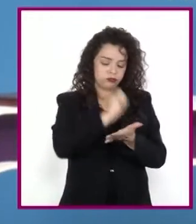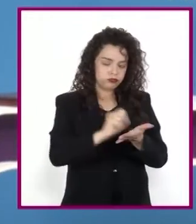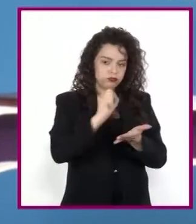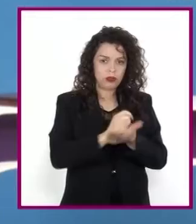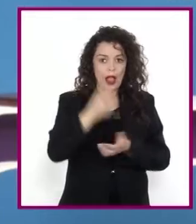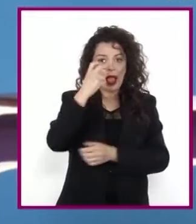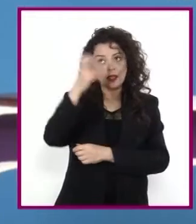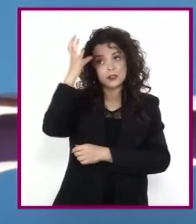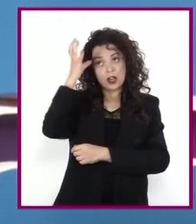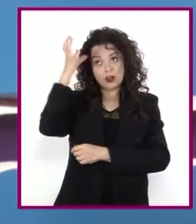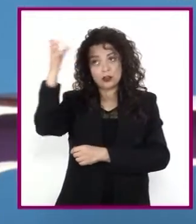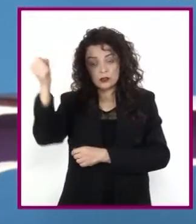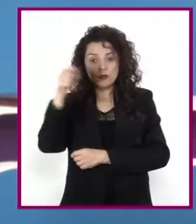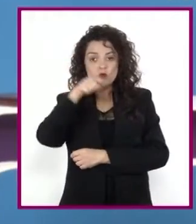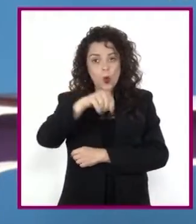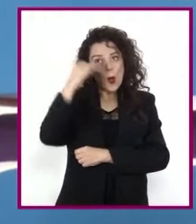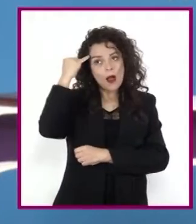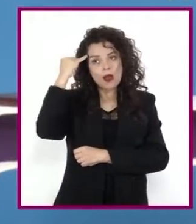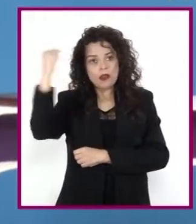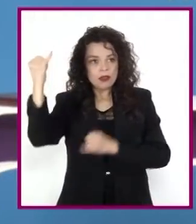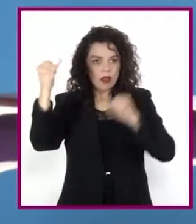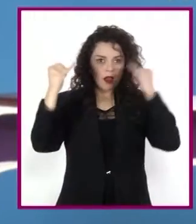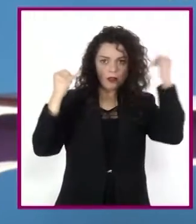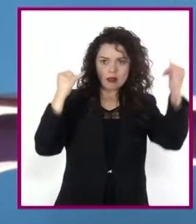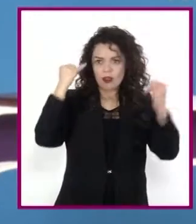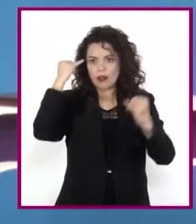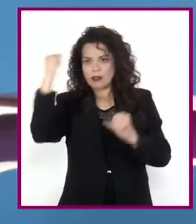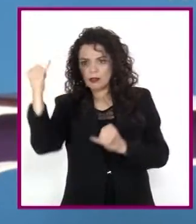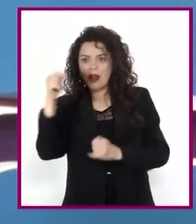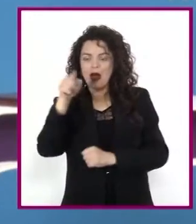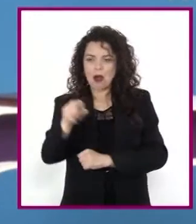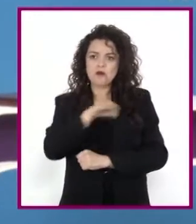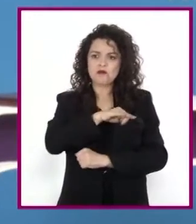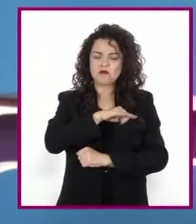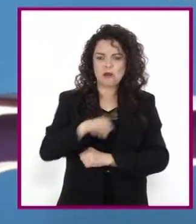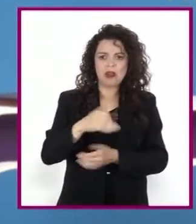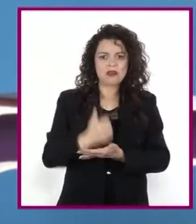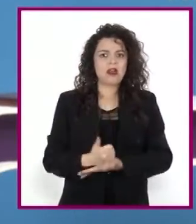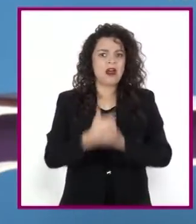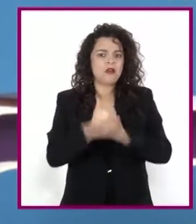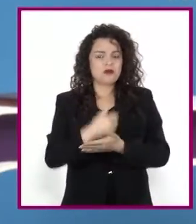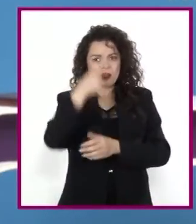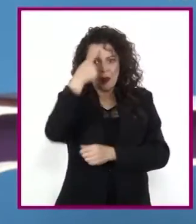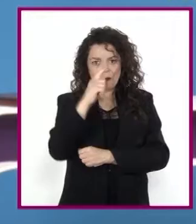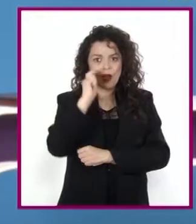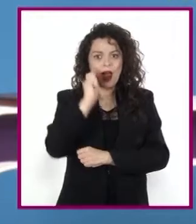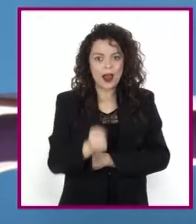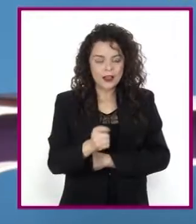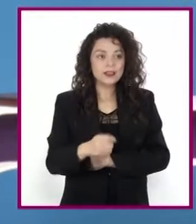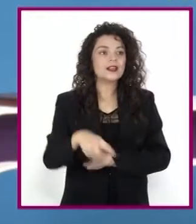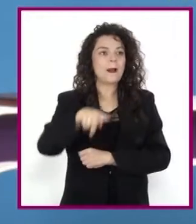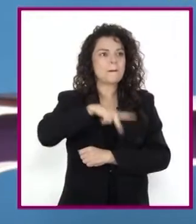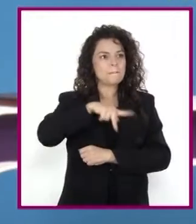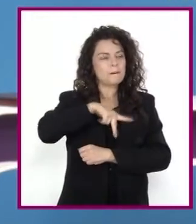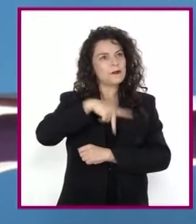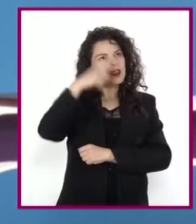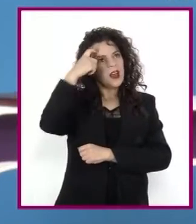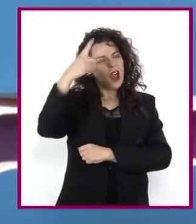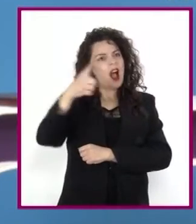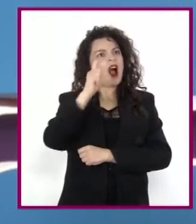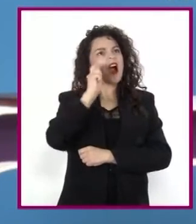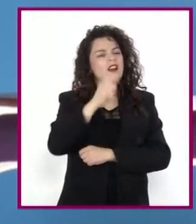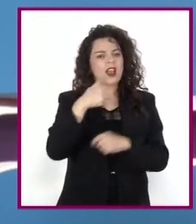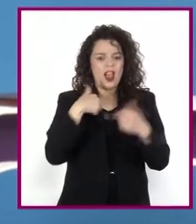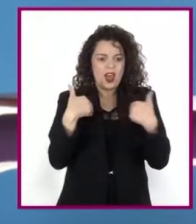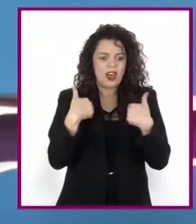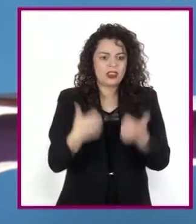conceptos y las ideas expresadas que consideren les van a permitir generar su propia definición de justicia, pues